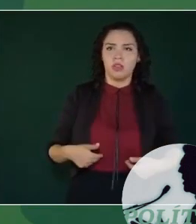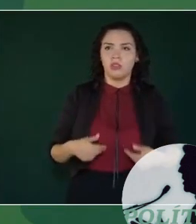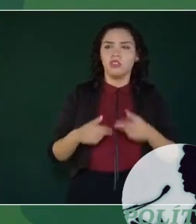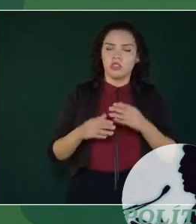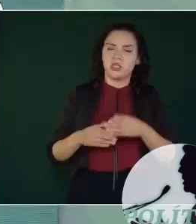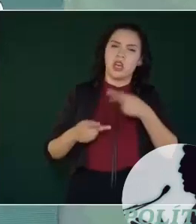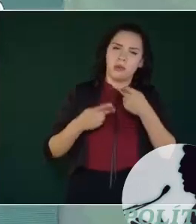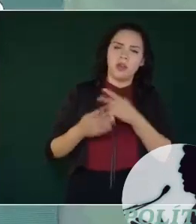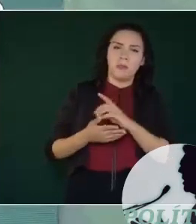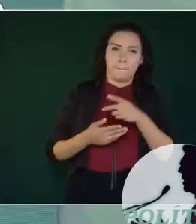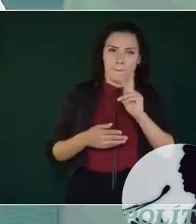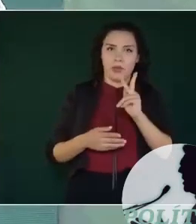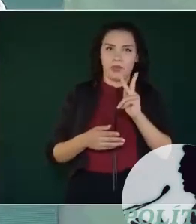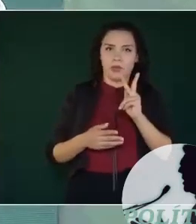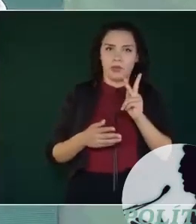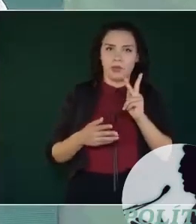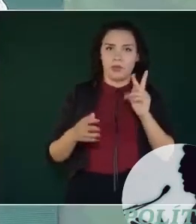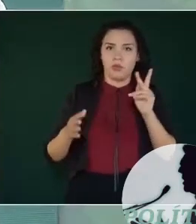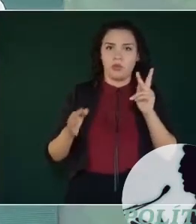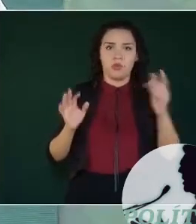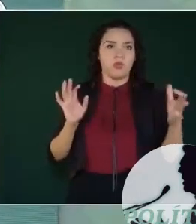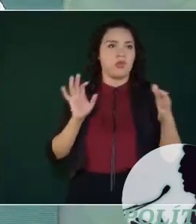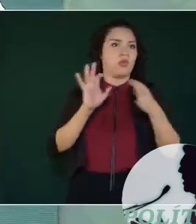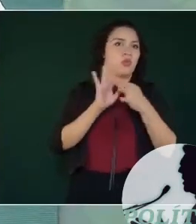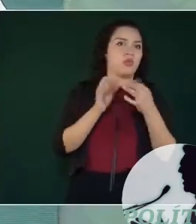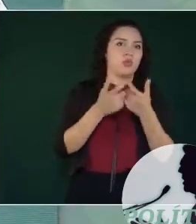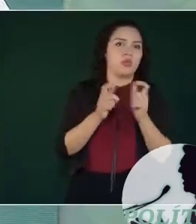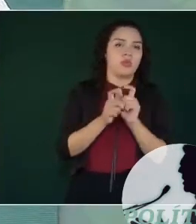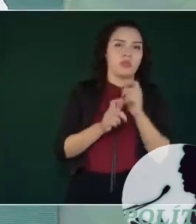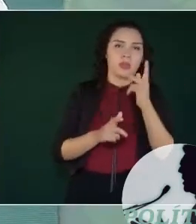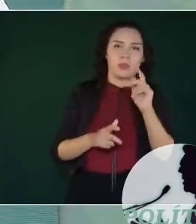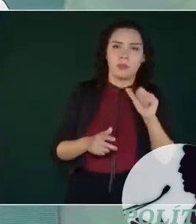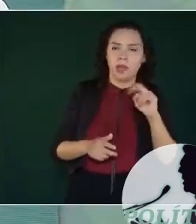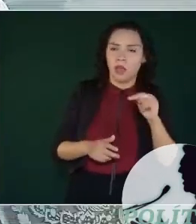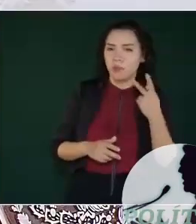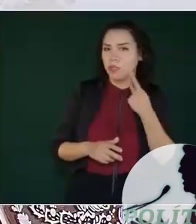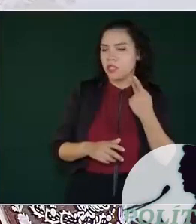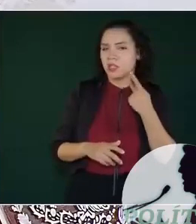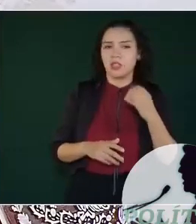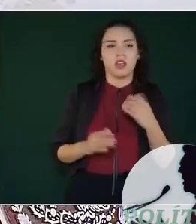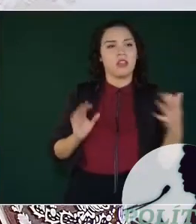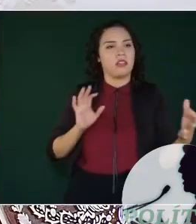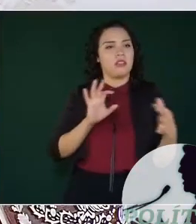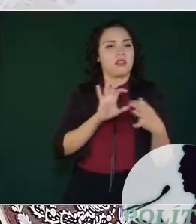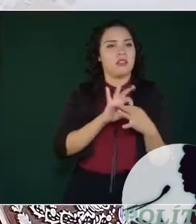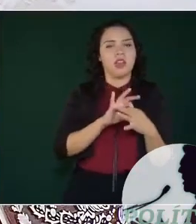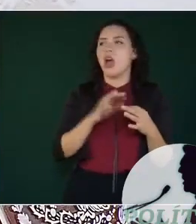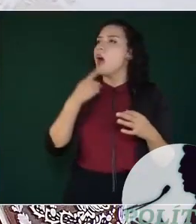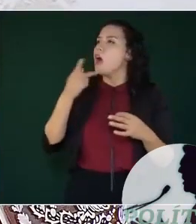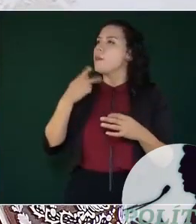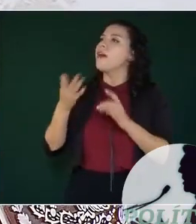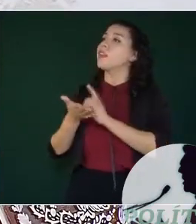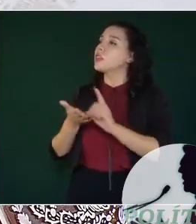tiempo con los gobiernos del PAN, con la derecha. Y